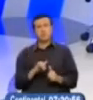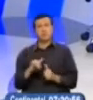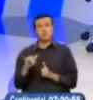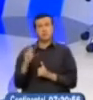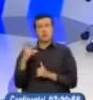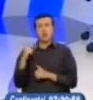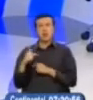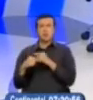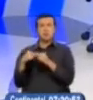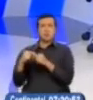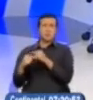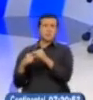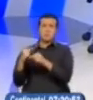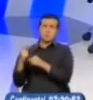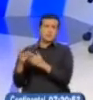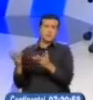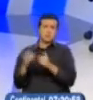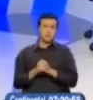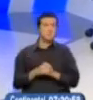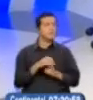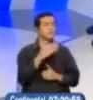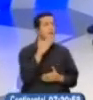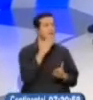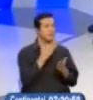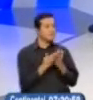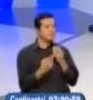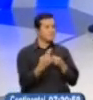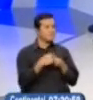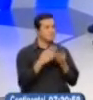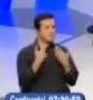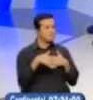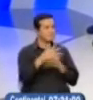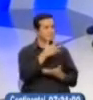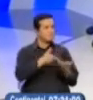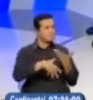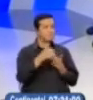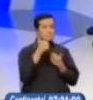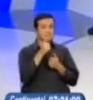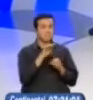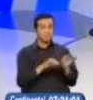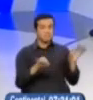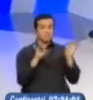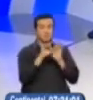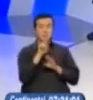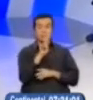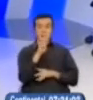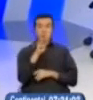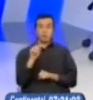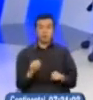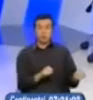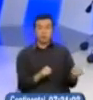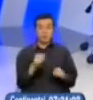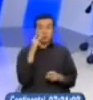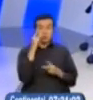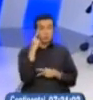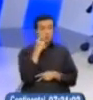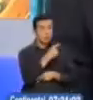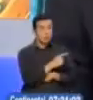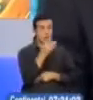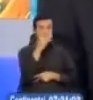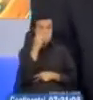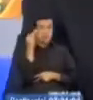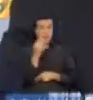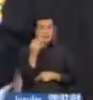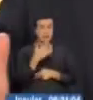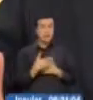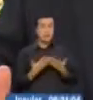se ha venido consolidando así poco a poco. Santiago Pérez, muchas gracias por estar con nosotros y compartir. Sería bueno tener el 24 de mayo un análisis